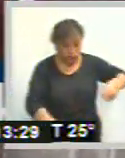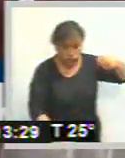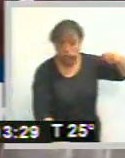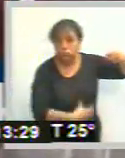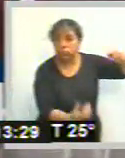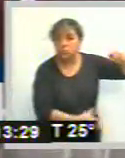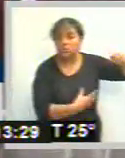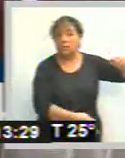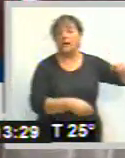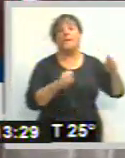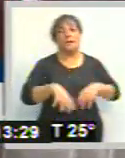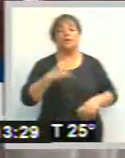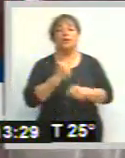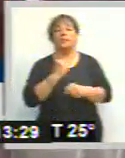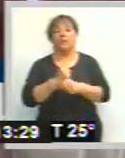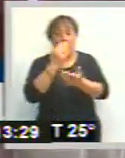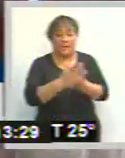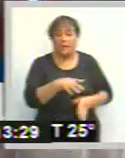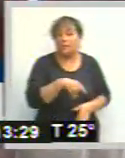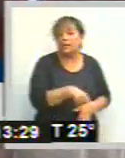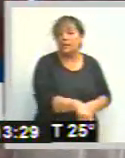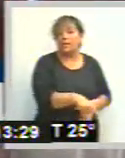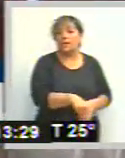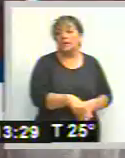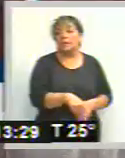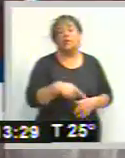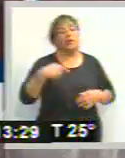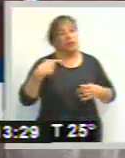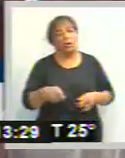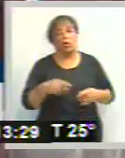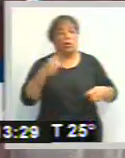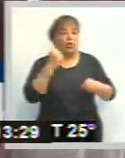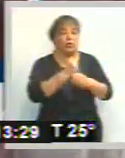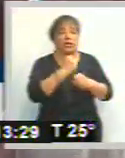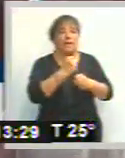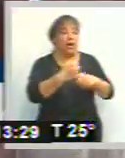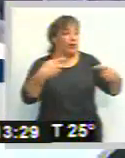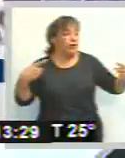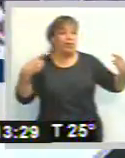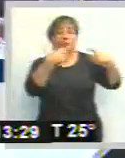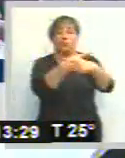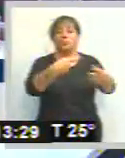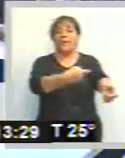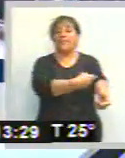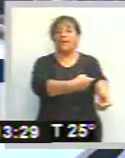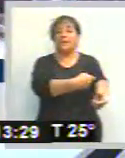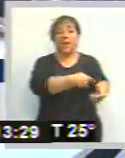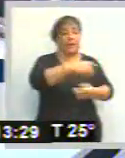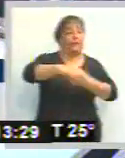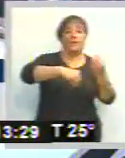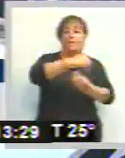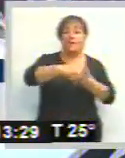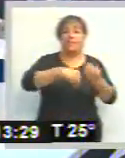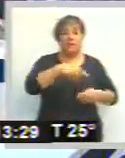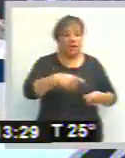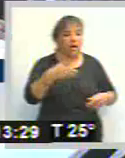El EAS comenzó a trabajar a partir de allí y con el entrecruzamiento de los datos de sanguíneos de los familiares, y